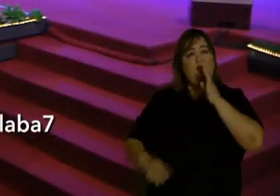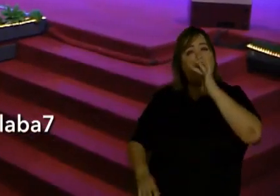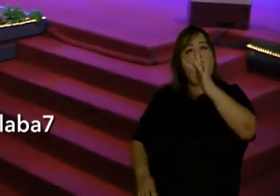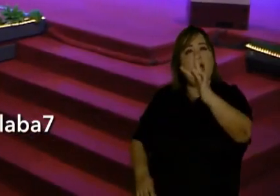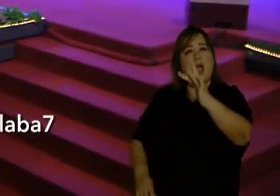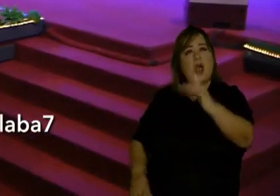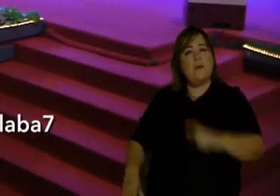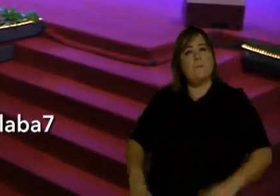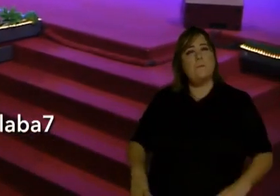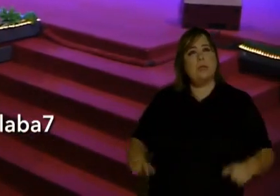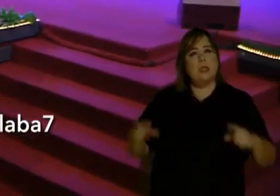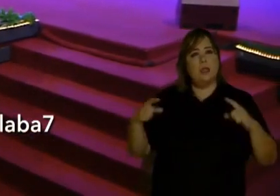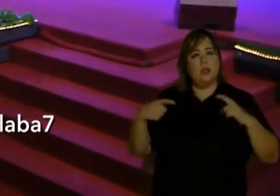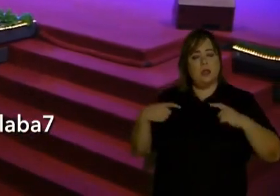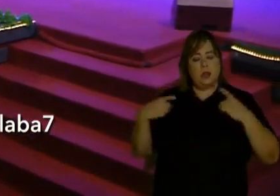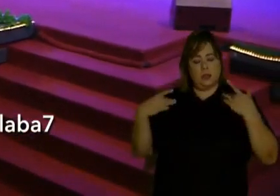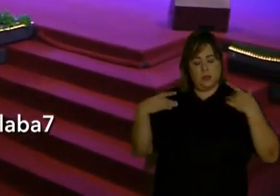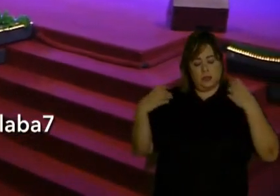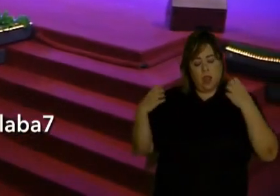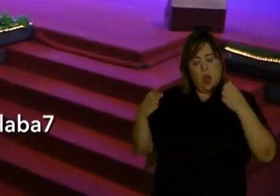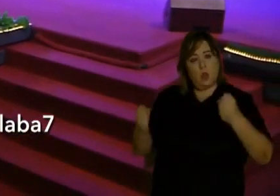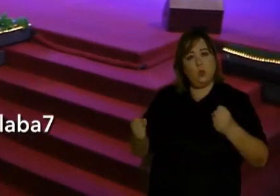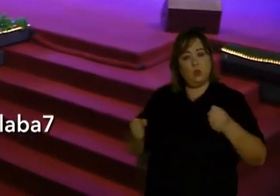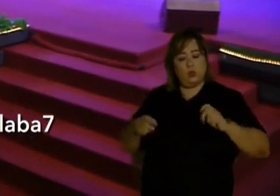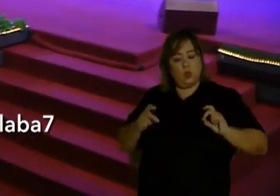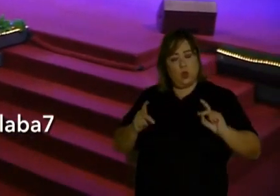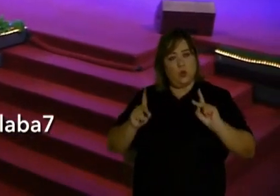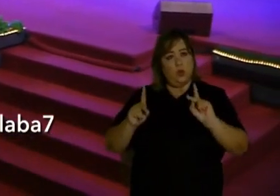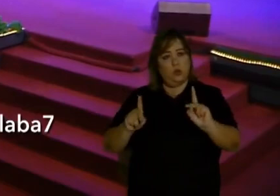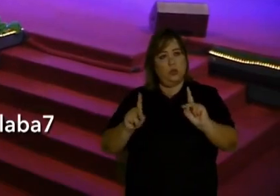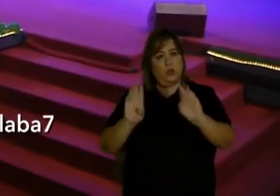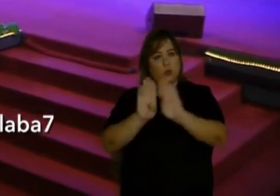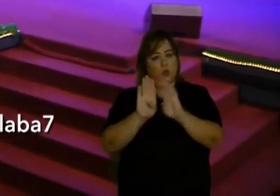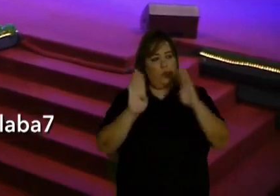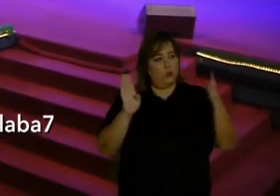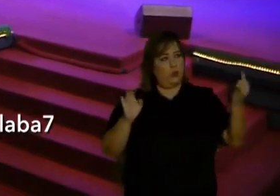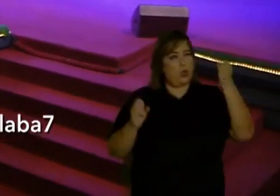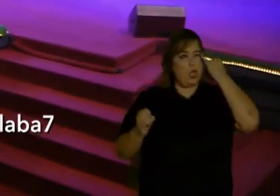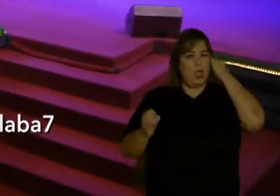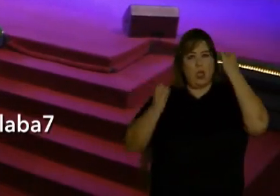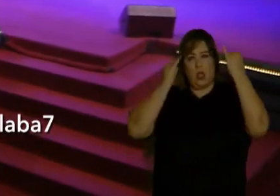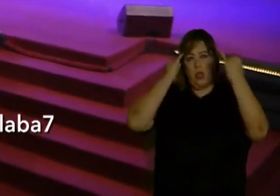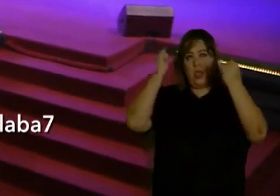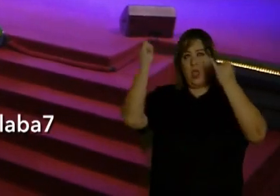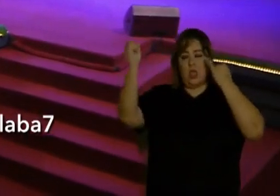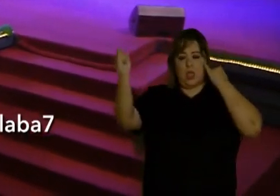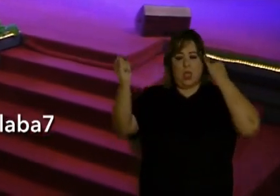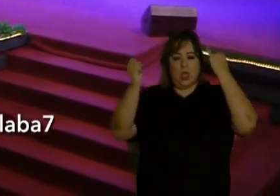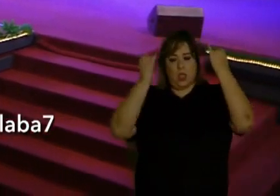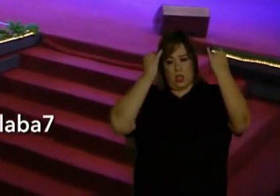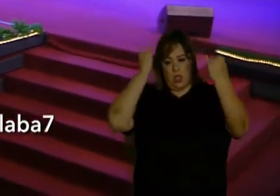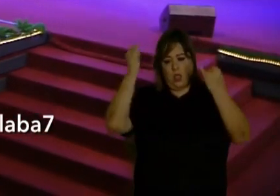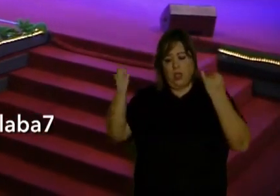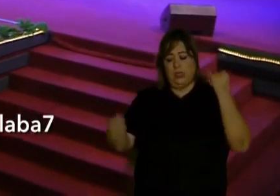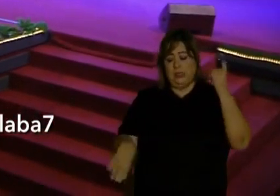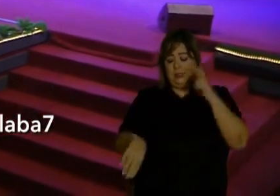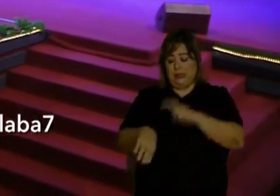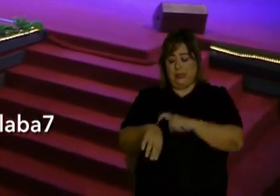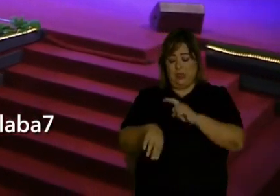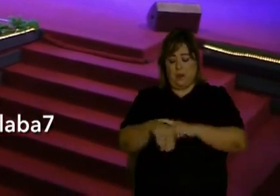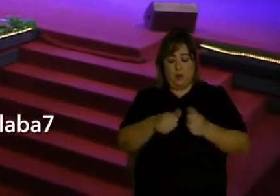prosperidad, oportunidades, puertas abiertas, ideas, negocios, aún en tiempo de tanto